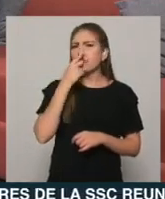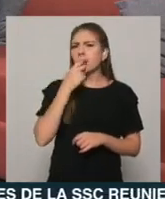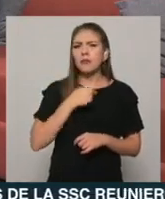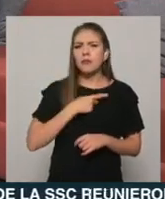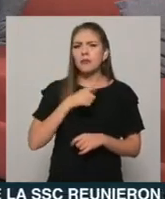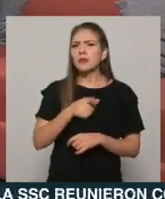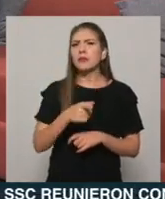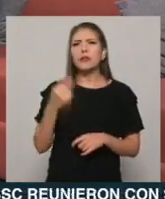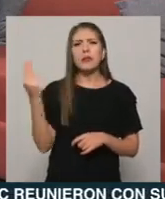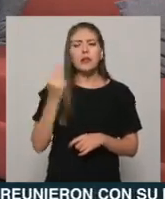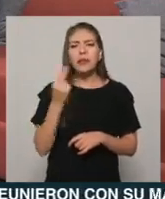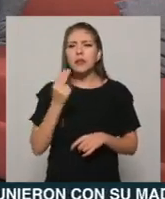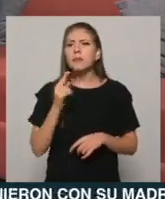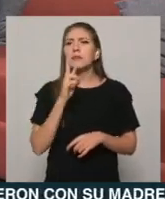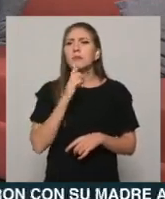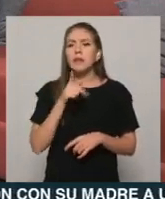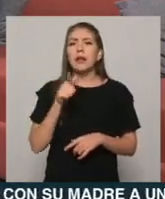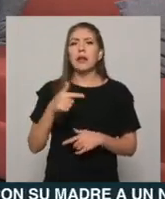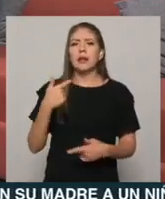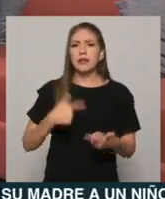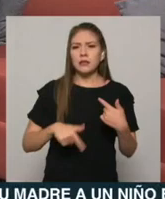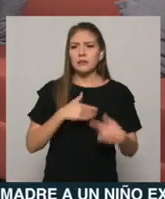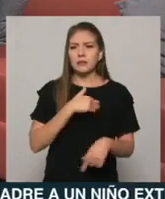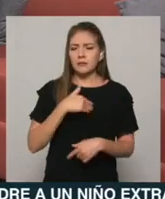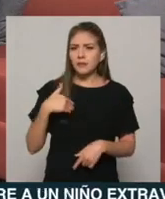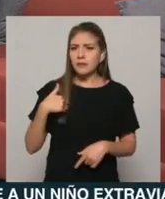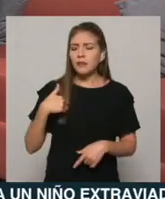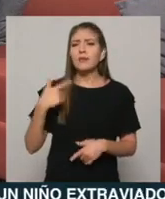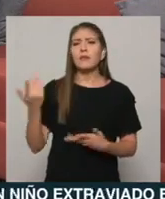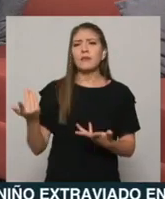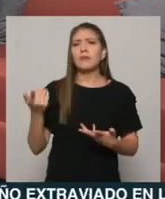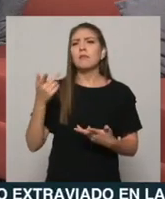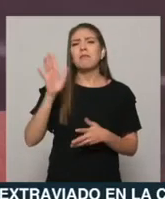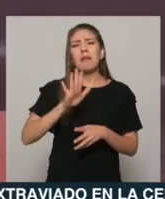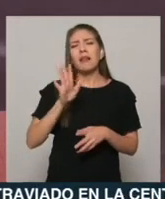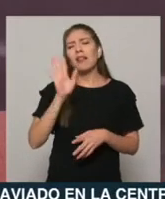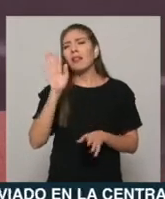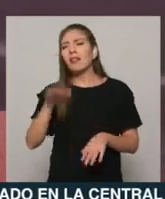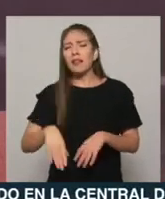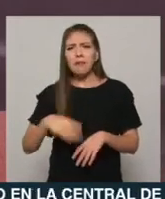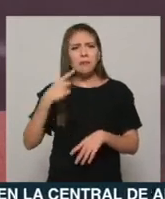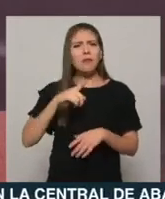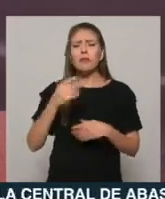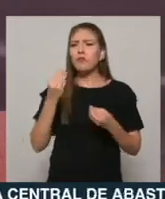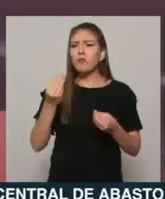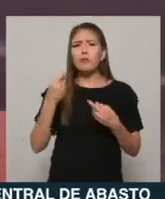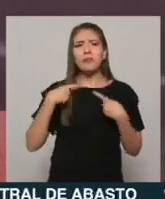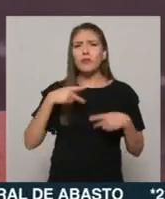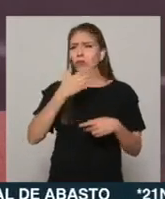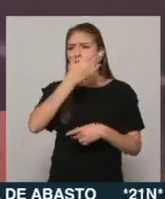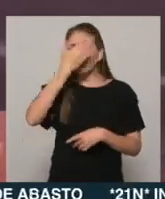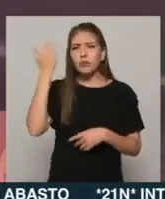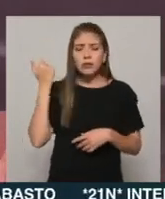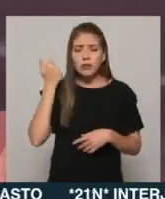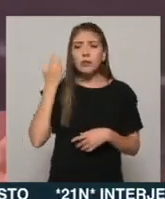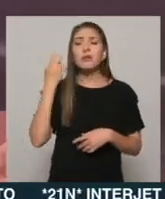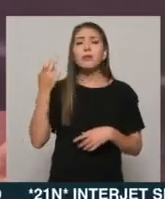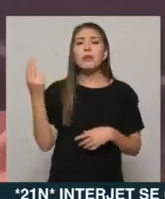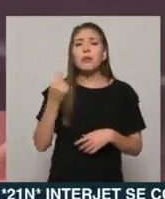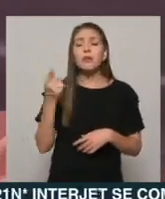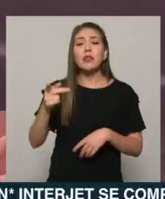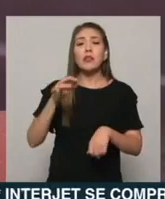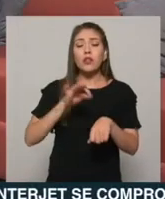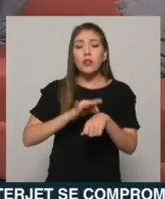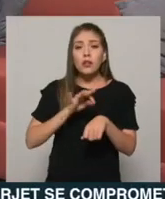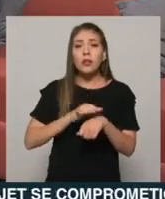y no llega de la manera correcta esta información. Me parece que ustedes, los médicos, tienen un papel fundamental para que durante el desarrollo